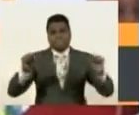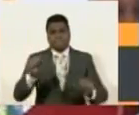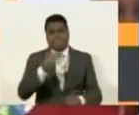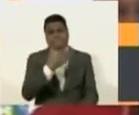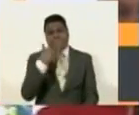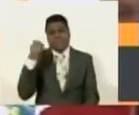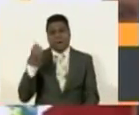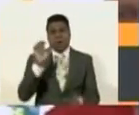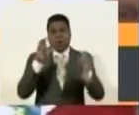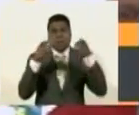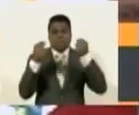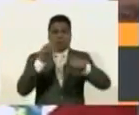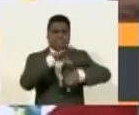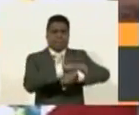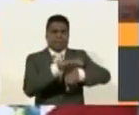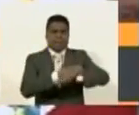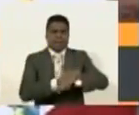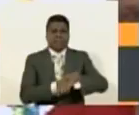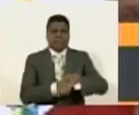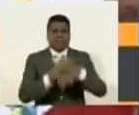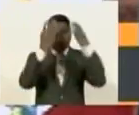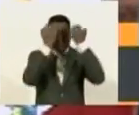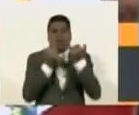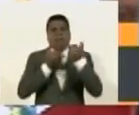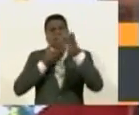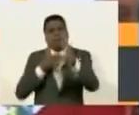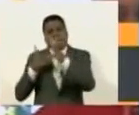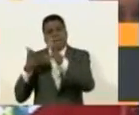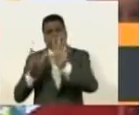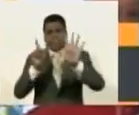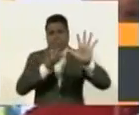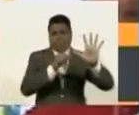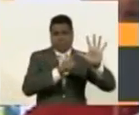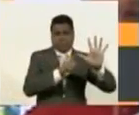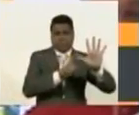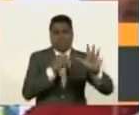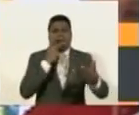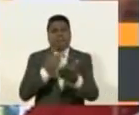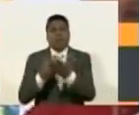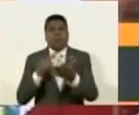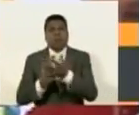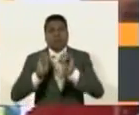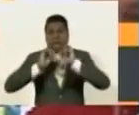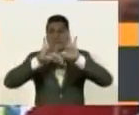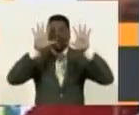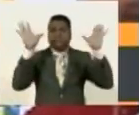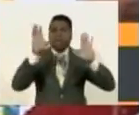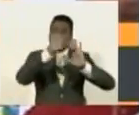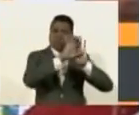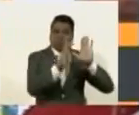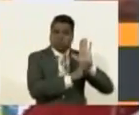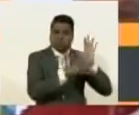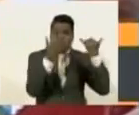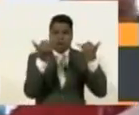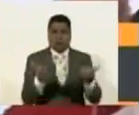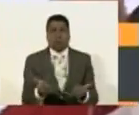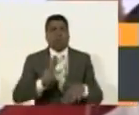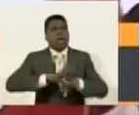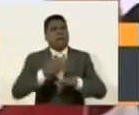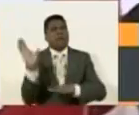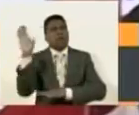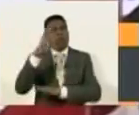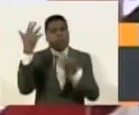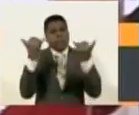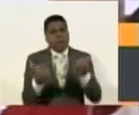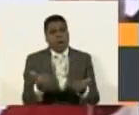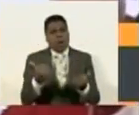penitenciario. Lucha contra el terrorismo y el narcotráfico. Ahí está una propuesta que debe quedar muy clara en la Constitución. ¿Por qué Colombia hoy en